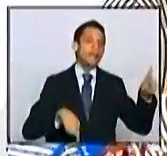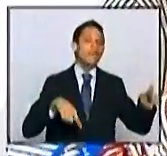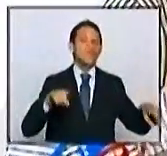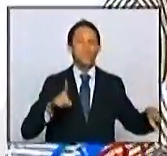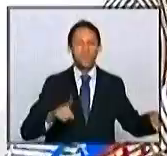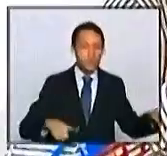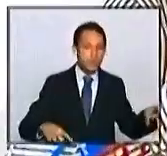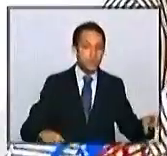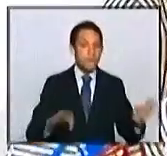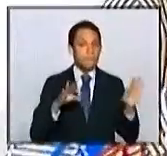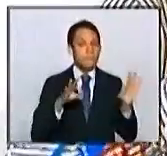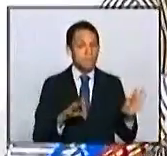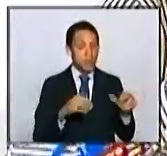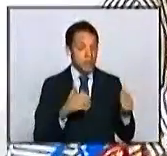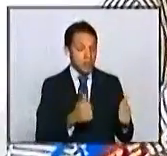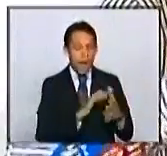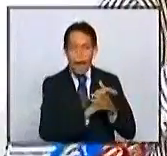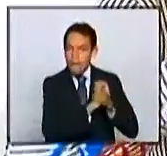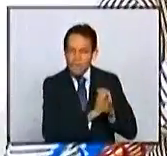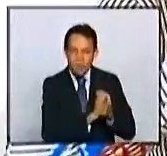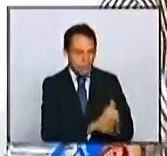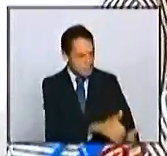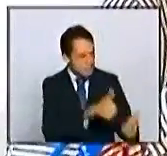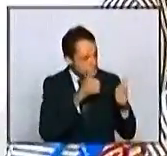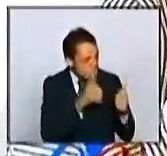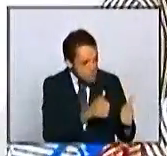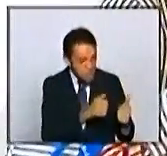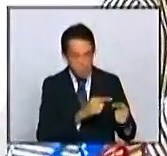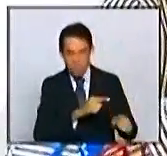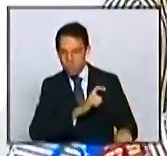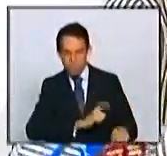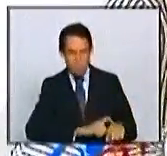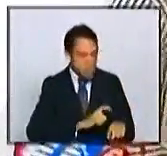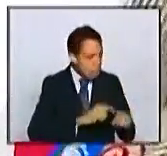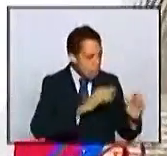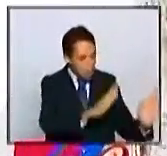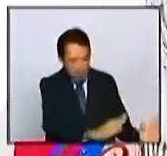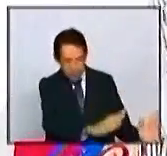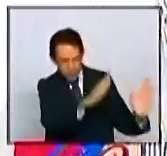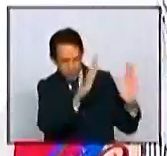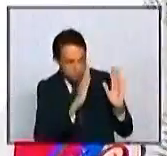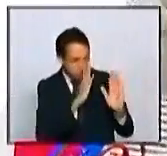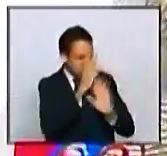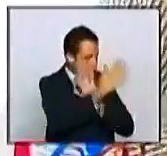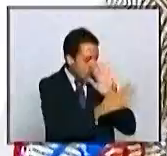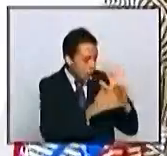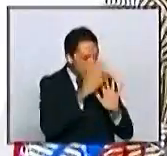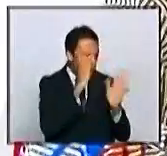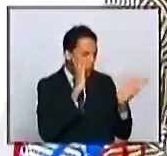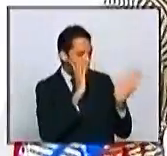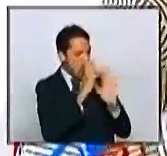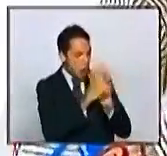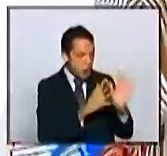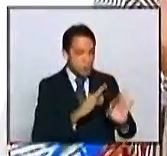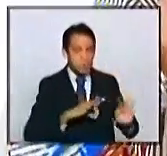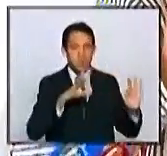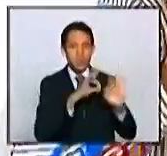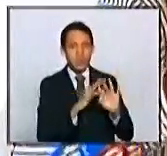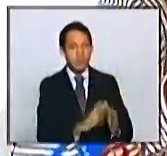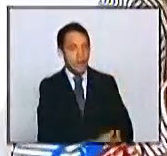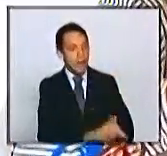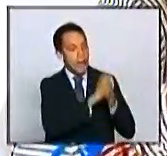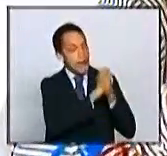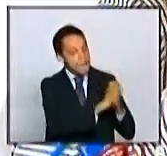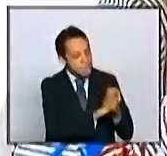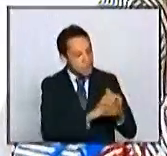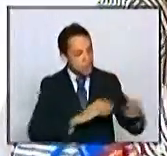sean de calidad, que sean tiempo realmente tomándole la mano a ese amigo, dándole